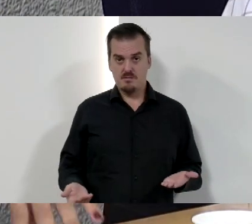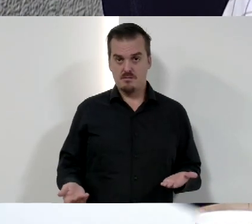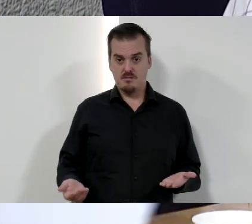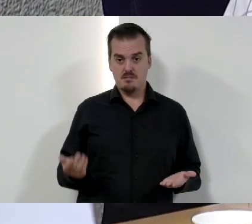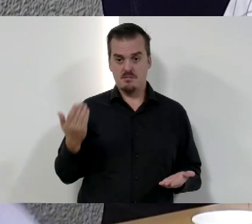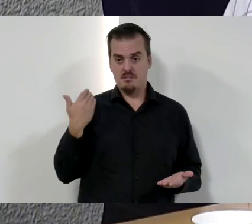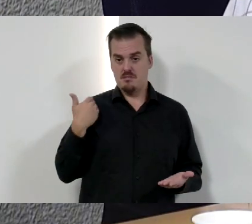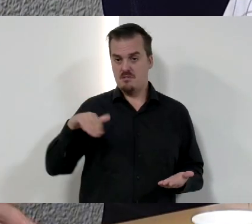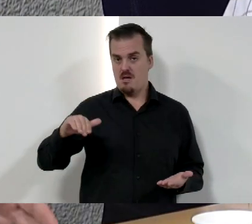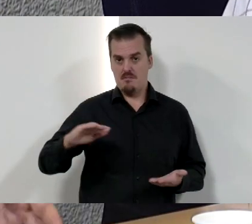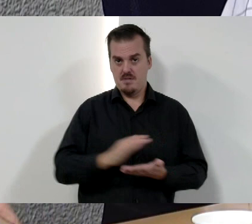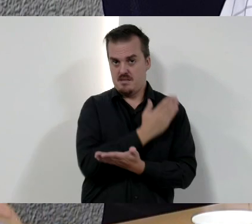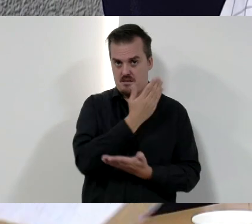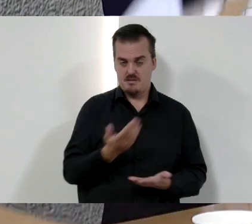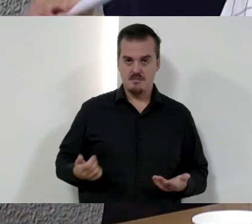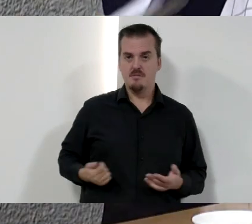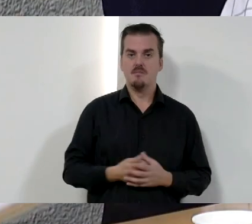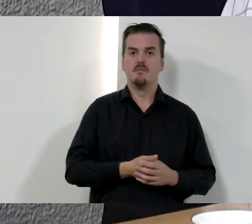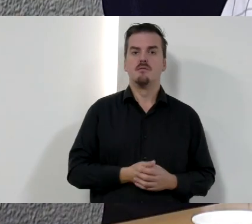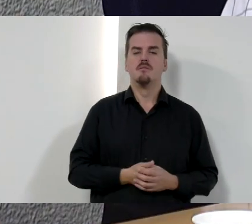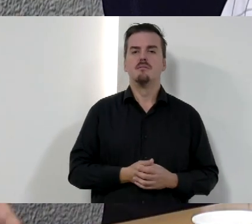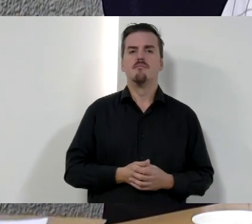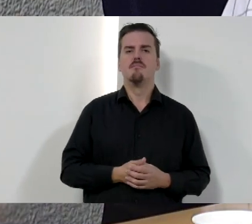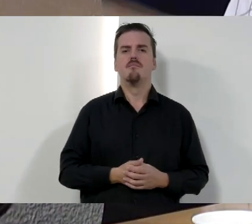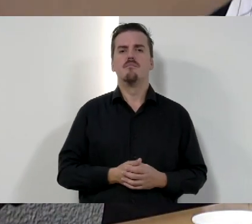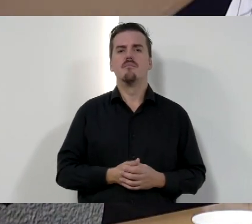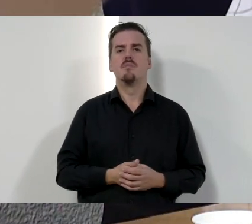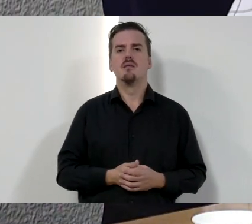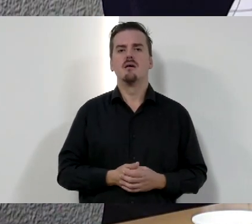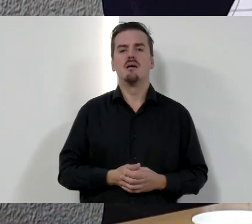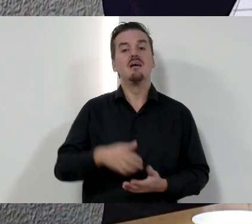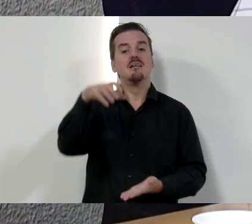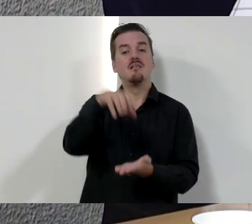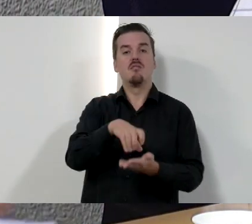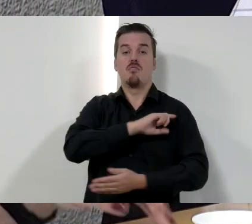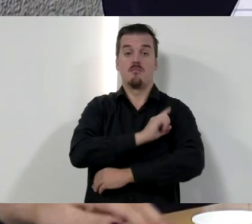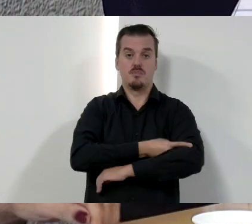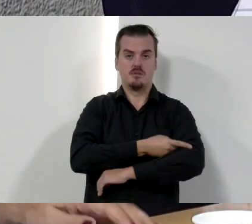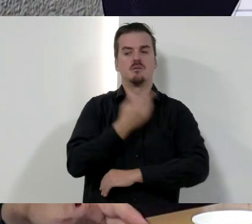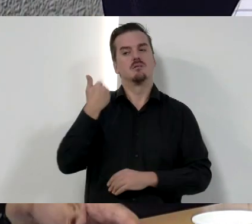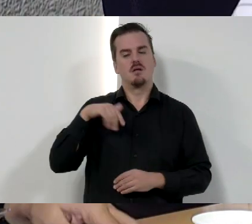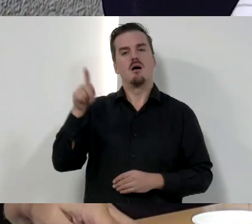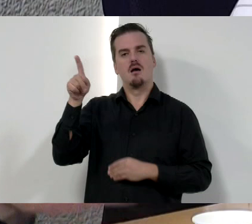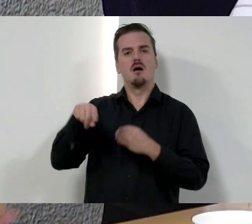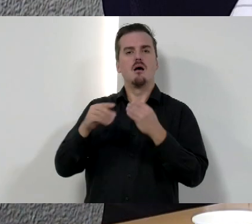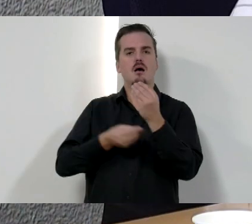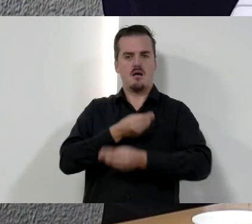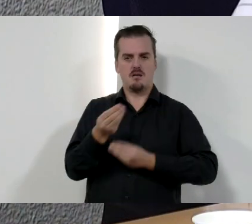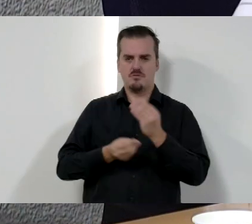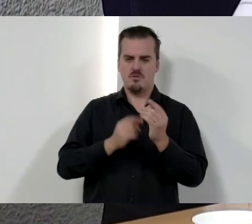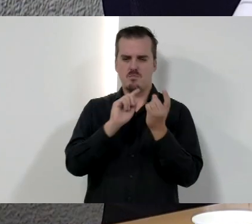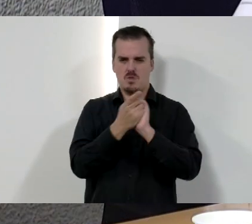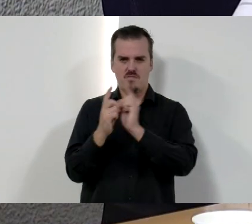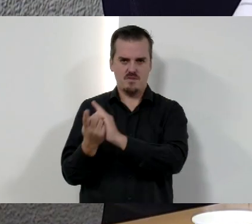más que vigente. En las instalaciones de deportivas también se hicieron modificaciones y atendiendo sobre